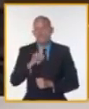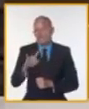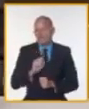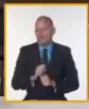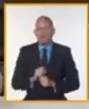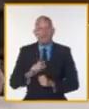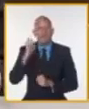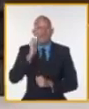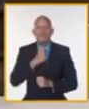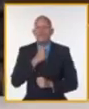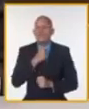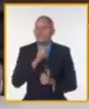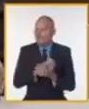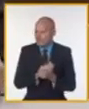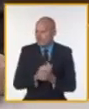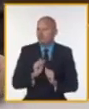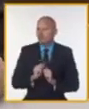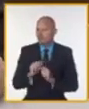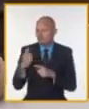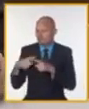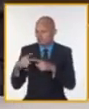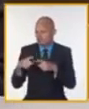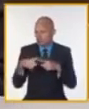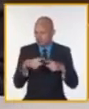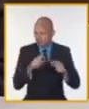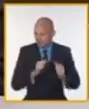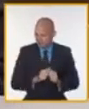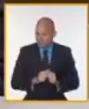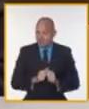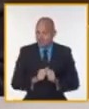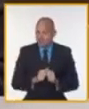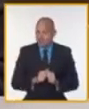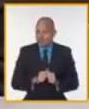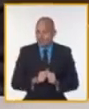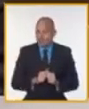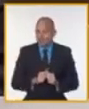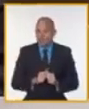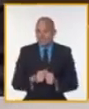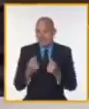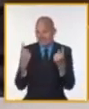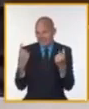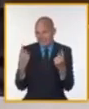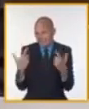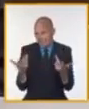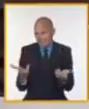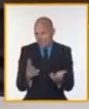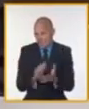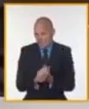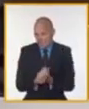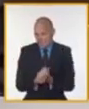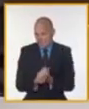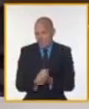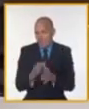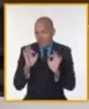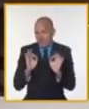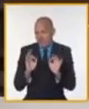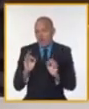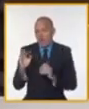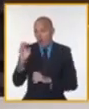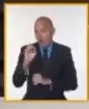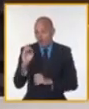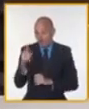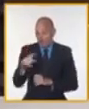evaluado en función de transformar la labor de las organizaciones